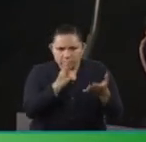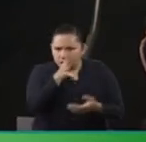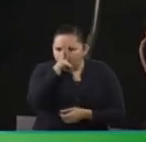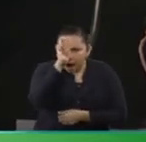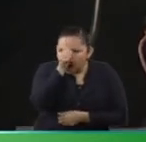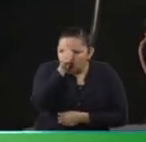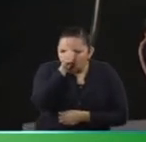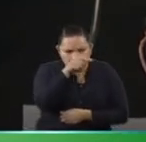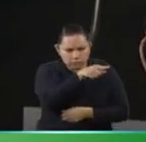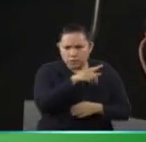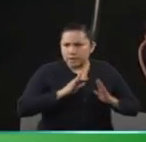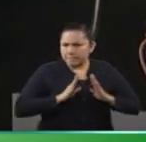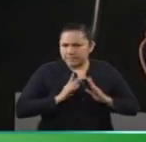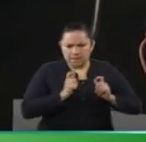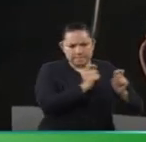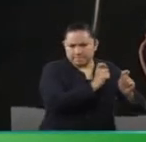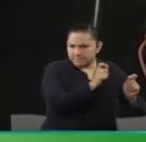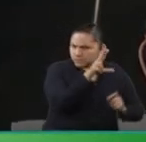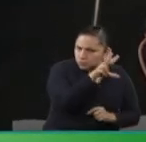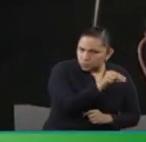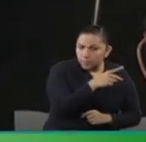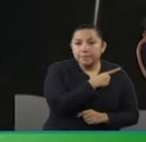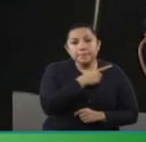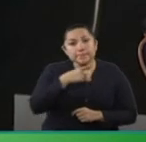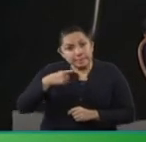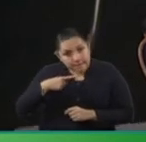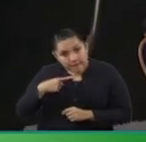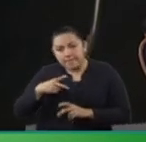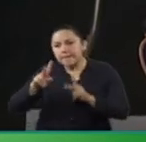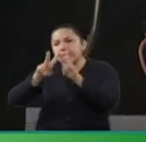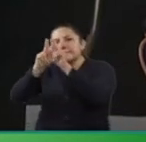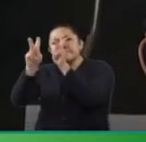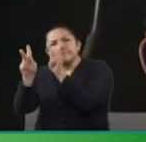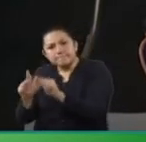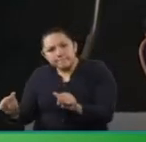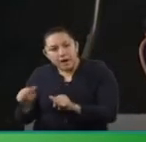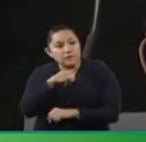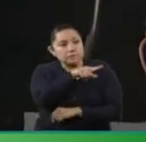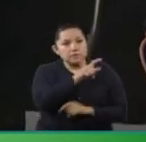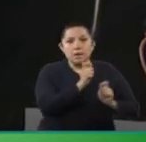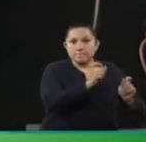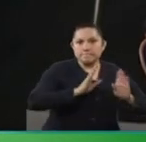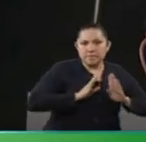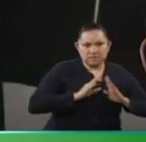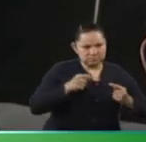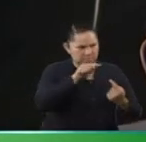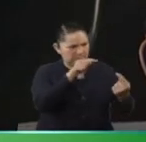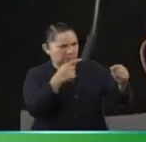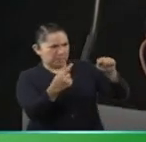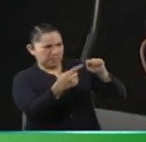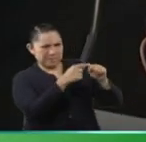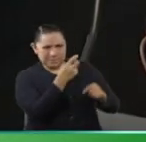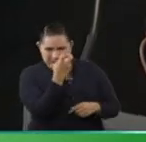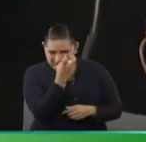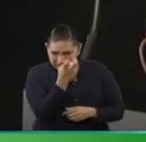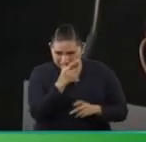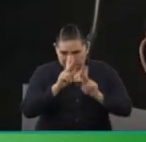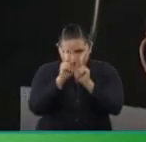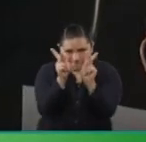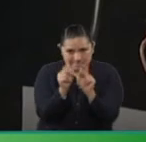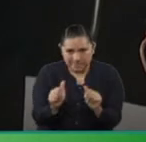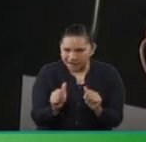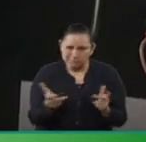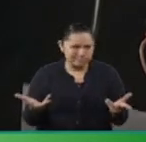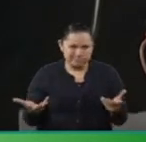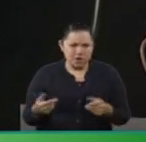de la paz porque la guerra no hace la paz desde movimiento ciudadano hemos exigido el esclarecimiento de los hechos ahora que